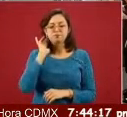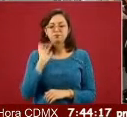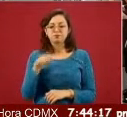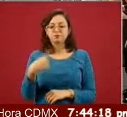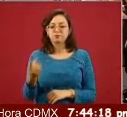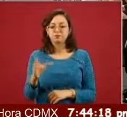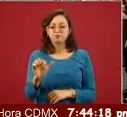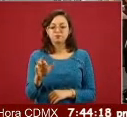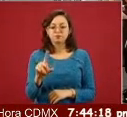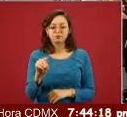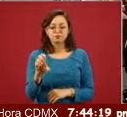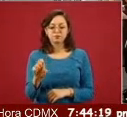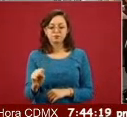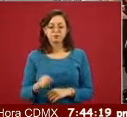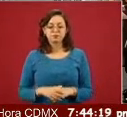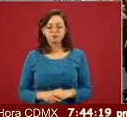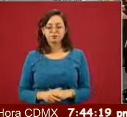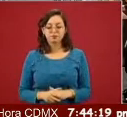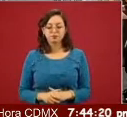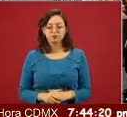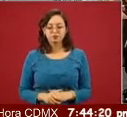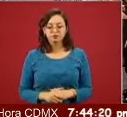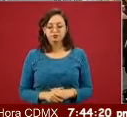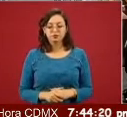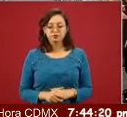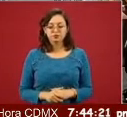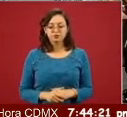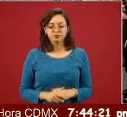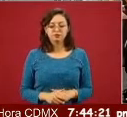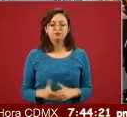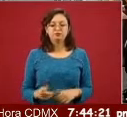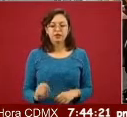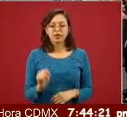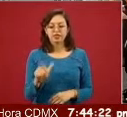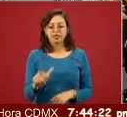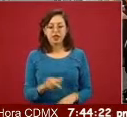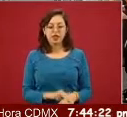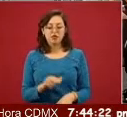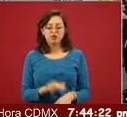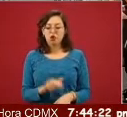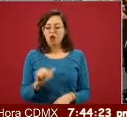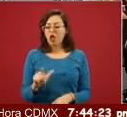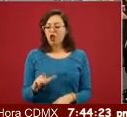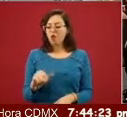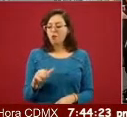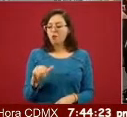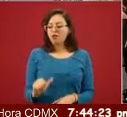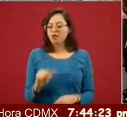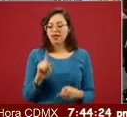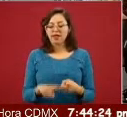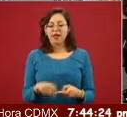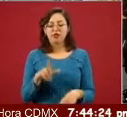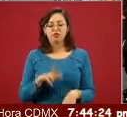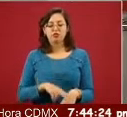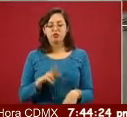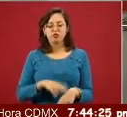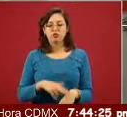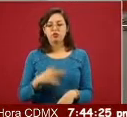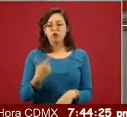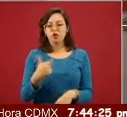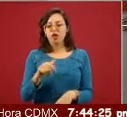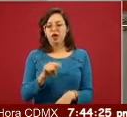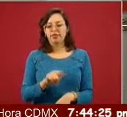Carlos Guzmán. ¿Qué tal, doctora Lomía, doctor Gatell? Carlos Guzmán de Aba Noticias. 3 preguntas. La